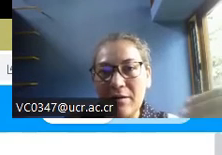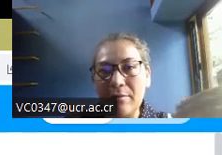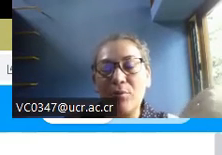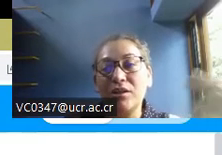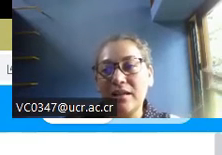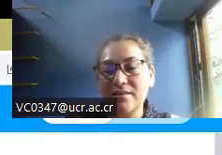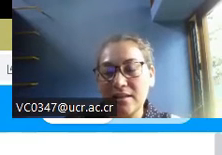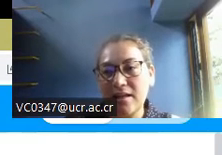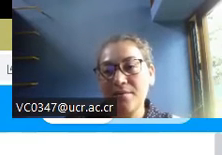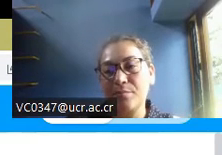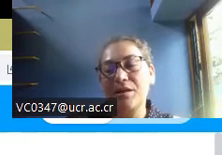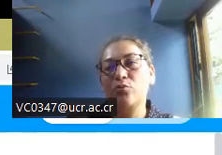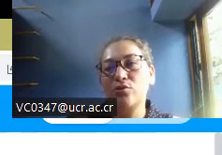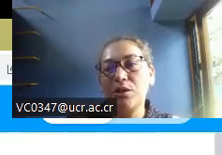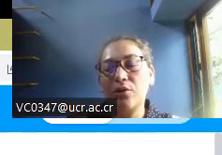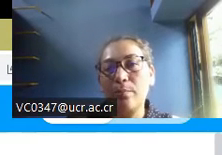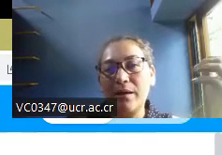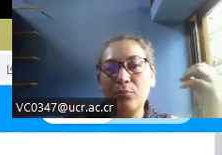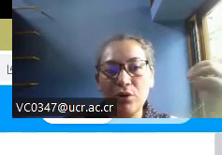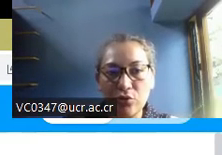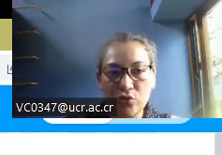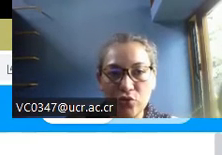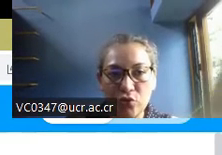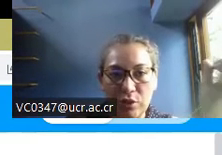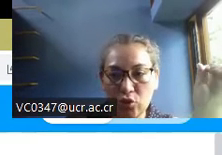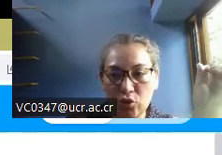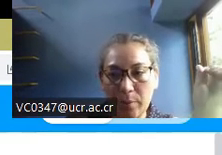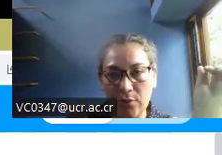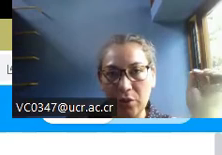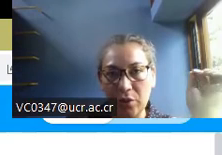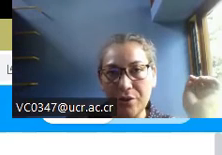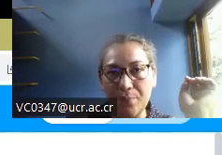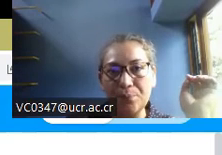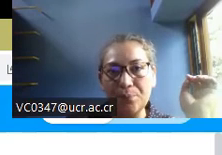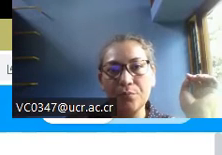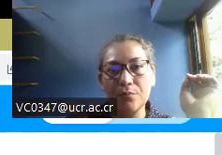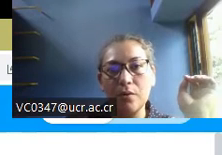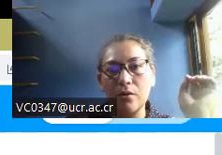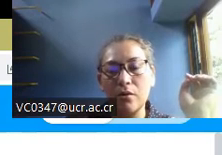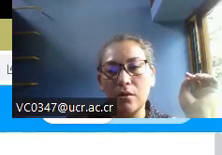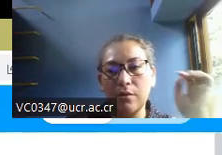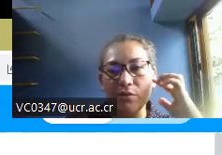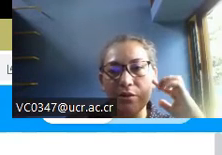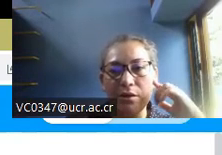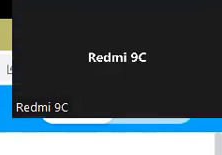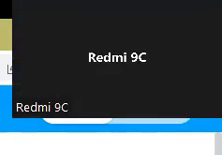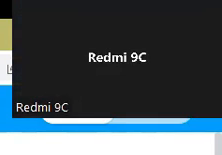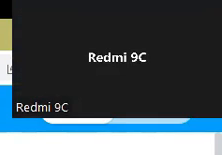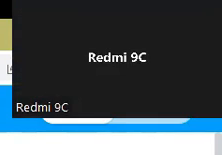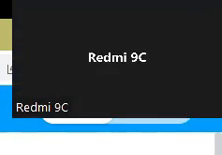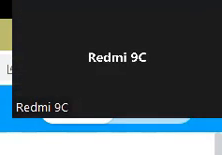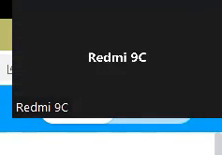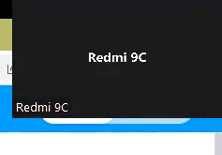vamos a proyectar esta idea, ¿verdad? Nuestro video para poder construir este objetivo, ¿de acuerdo? Sí,